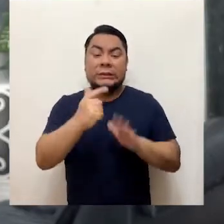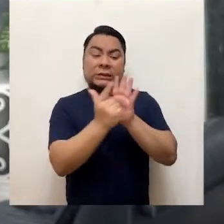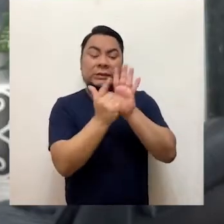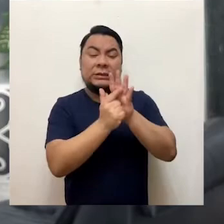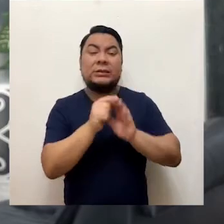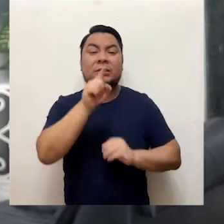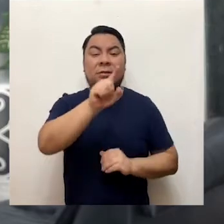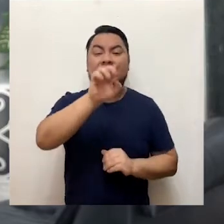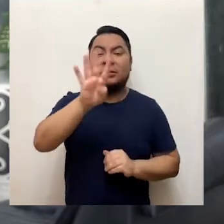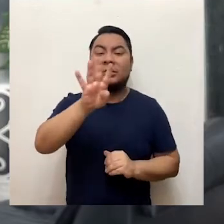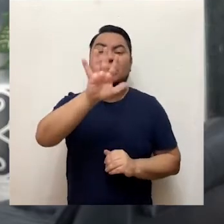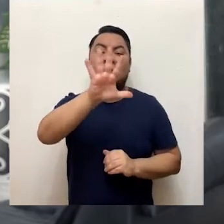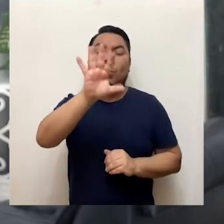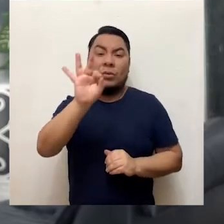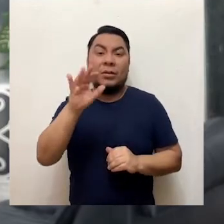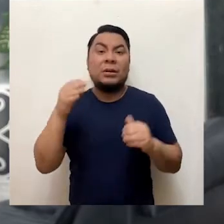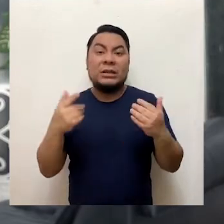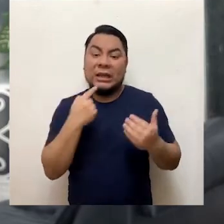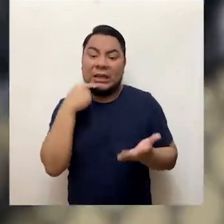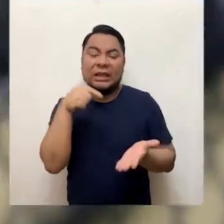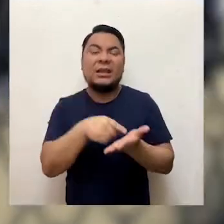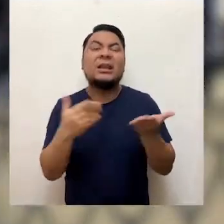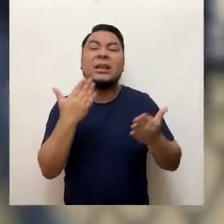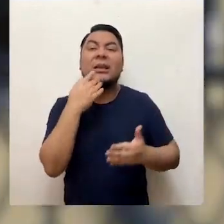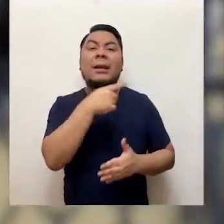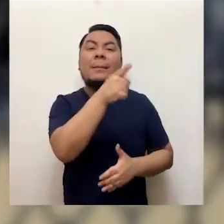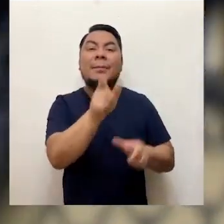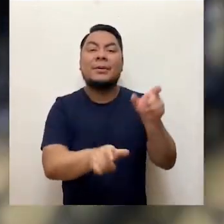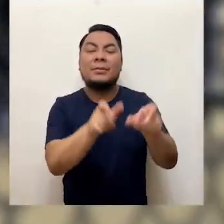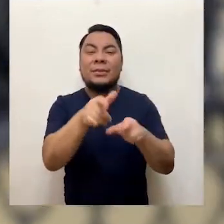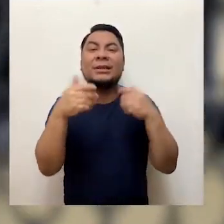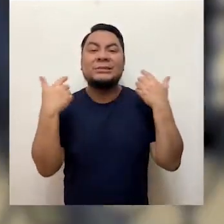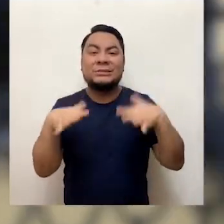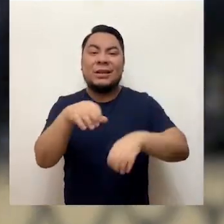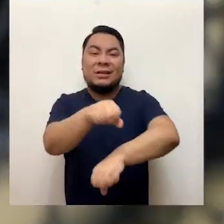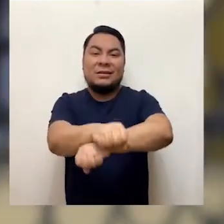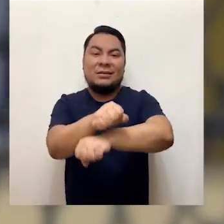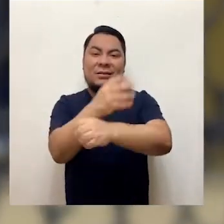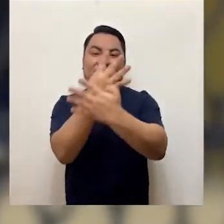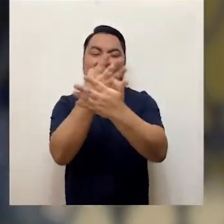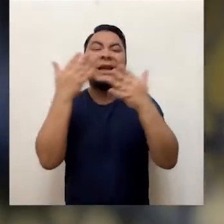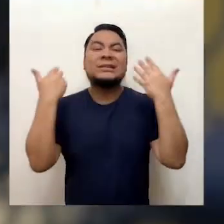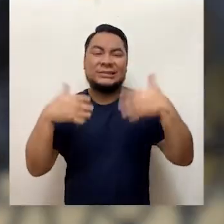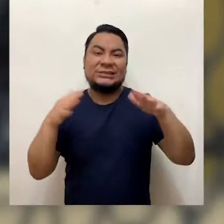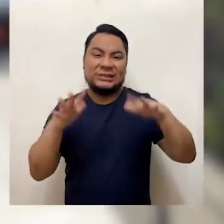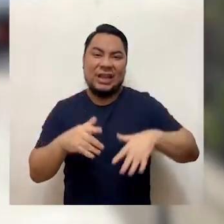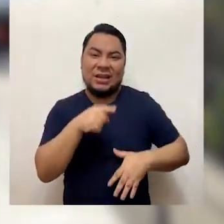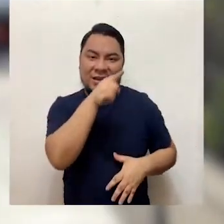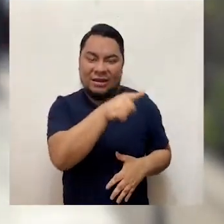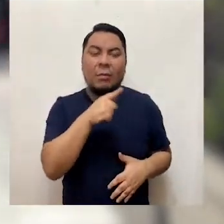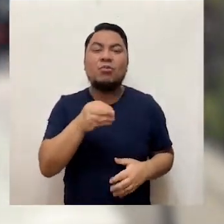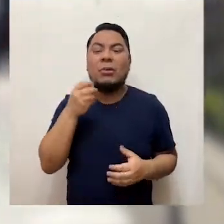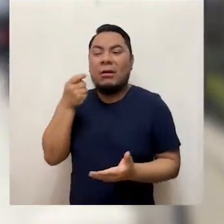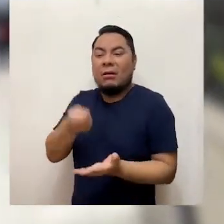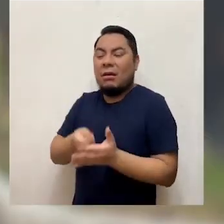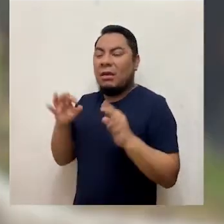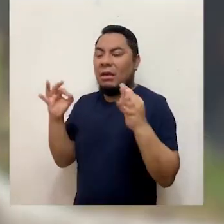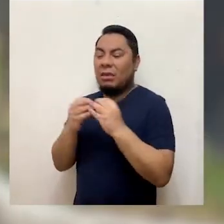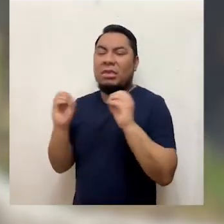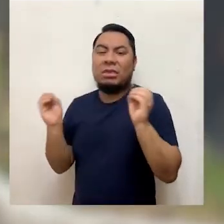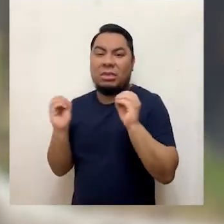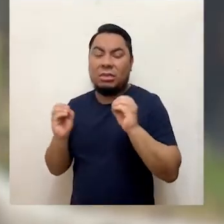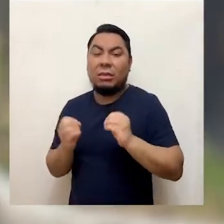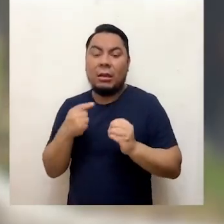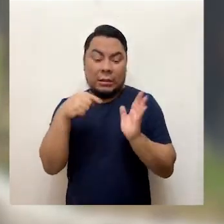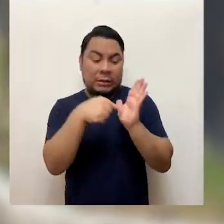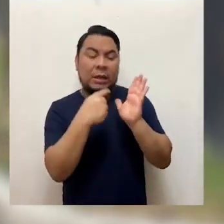Decreto Legislativo 1459 está dirigida para aquellas personas que han sido sentenciadas por el delito de omisión a la asistencia familiar